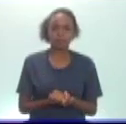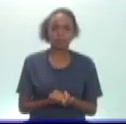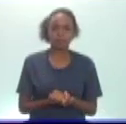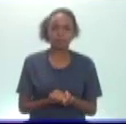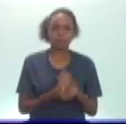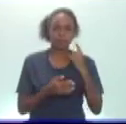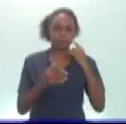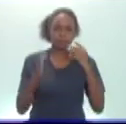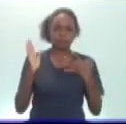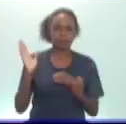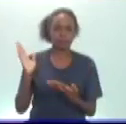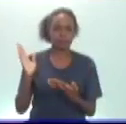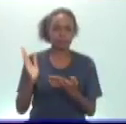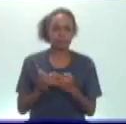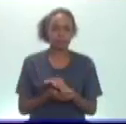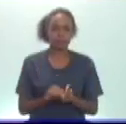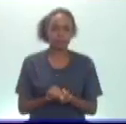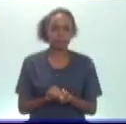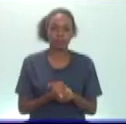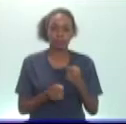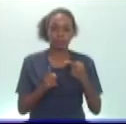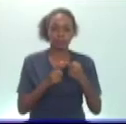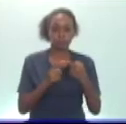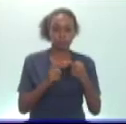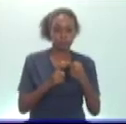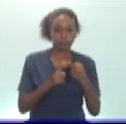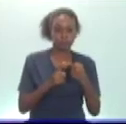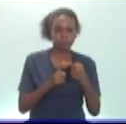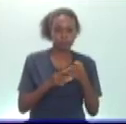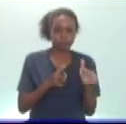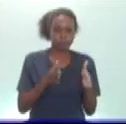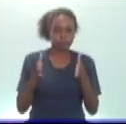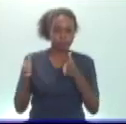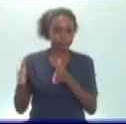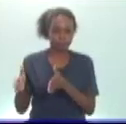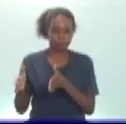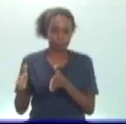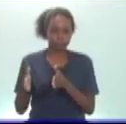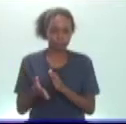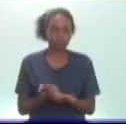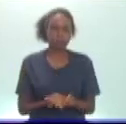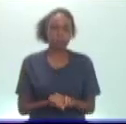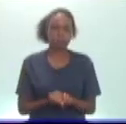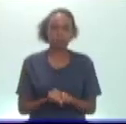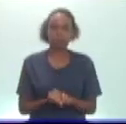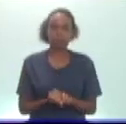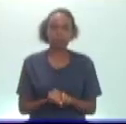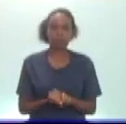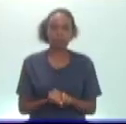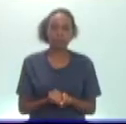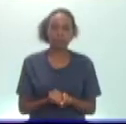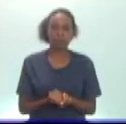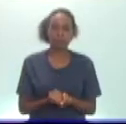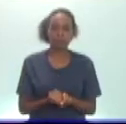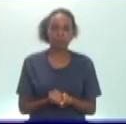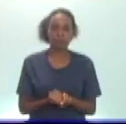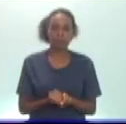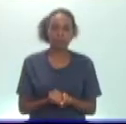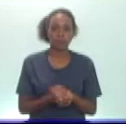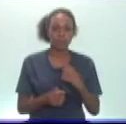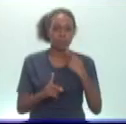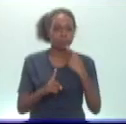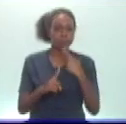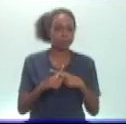factores. Colocamos los factores uno al lado del otro y luego pasamos raya. Eso es lo primero. Luego multiplicamos